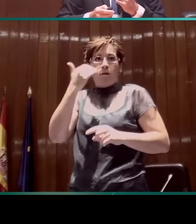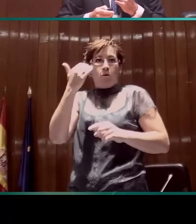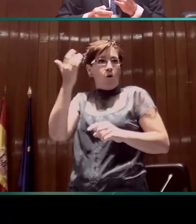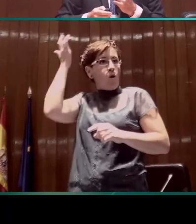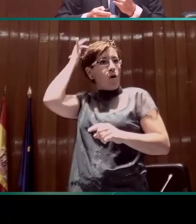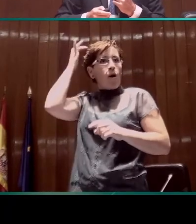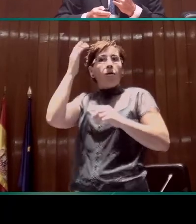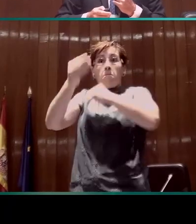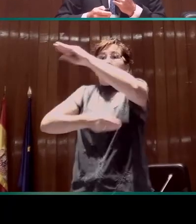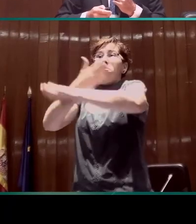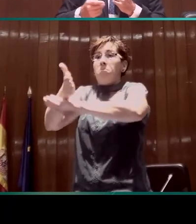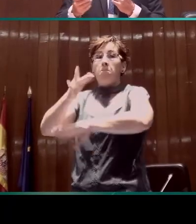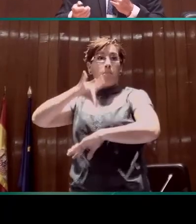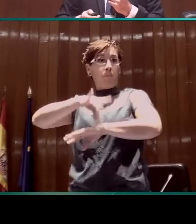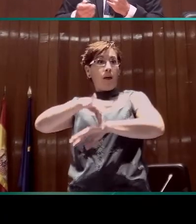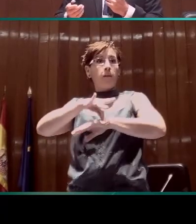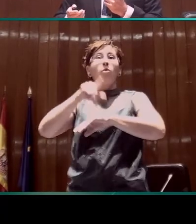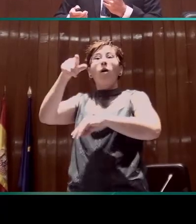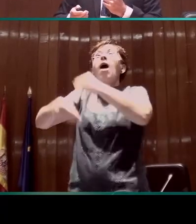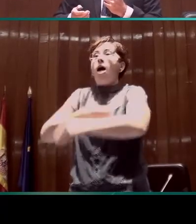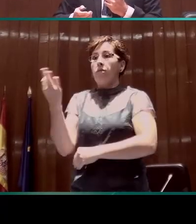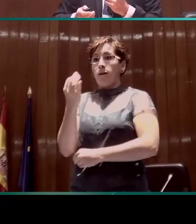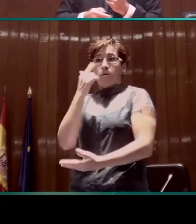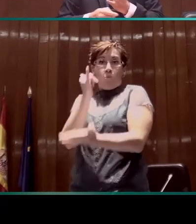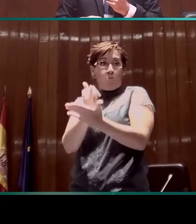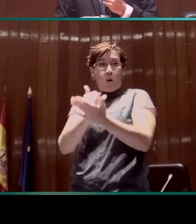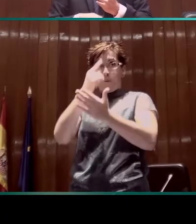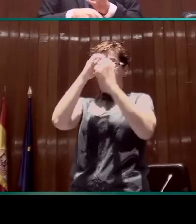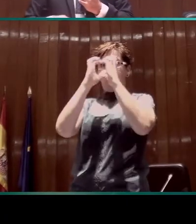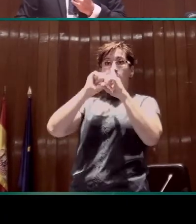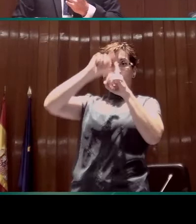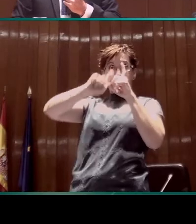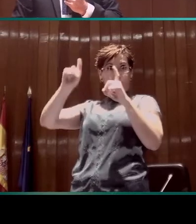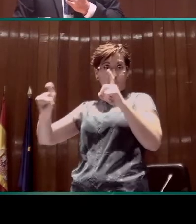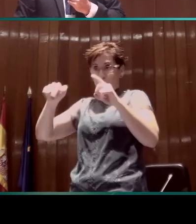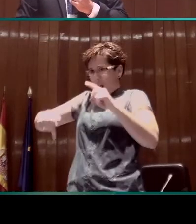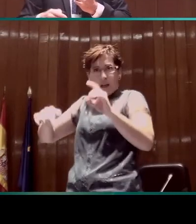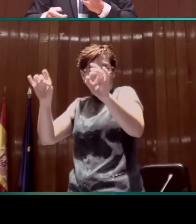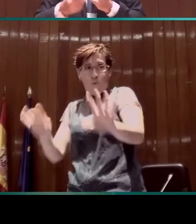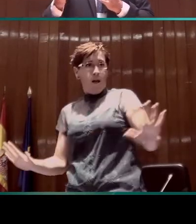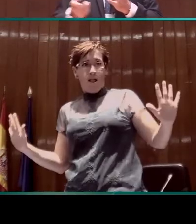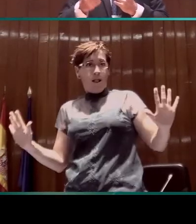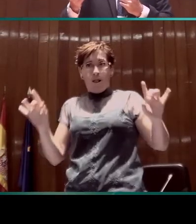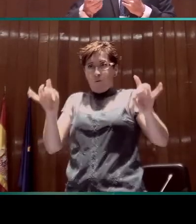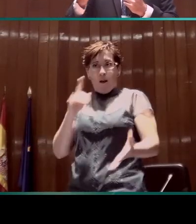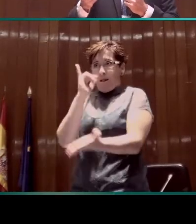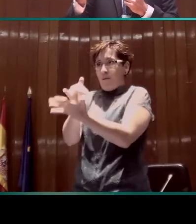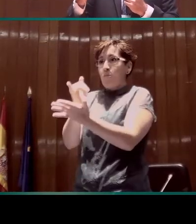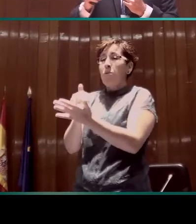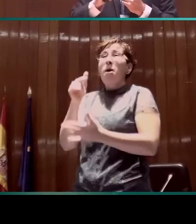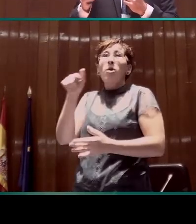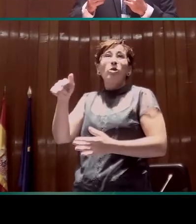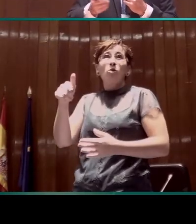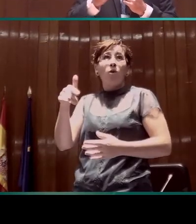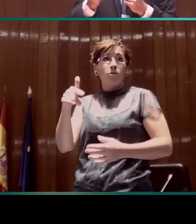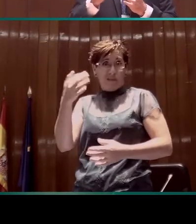y entonces les hacen un electro. Bueno, pues aquí les hacemos un electro también, pero eso lo hacemos casi todos los días en el